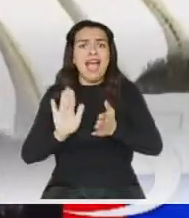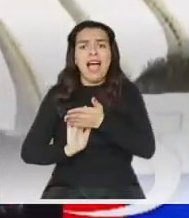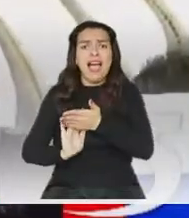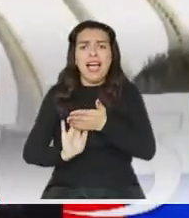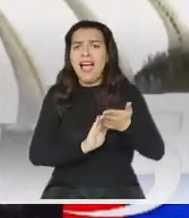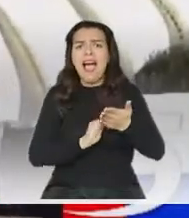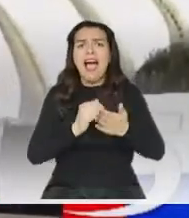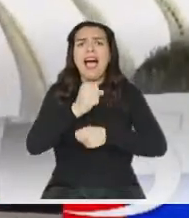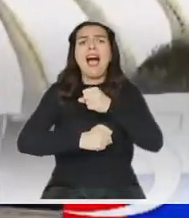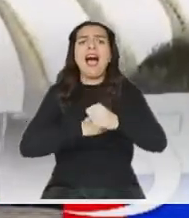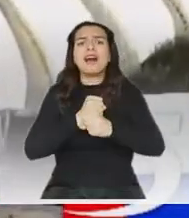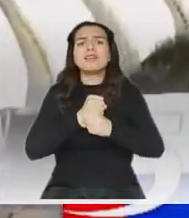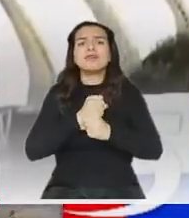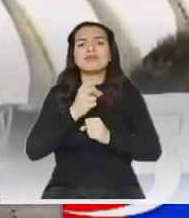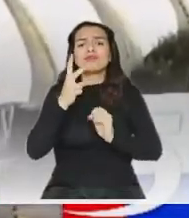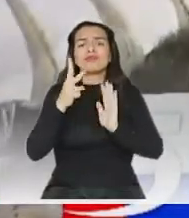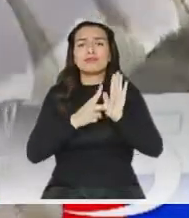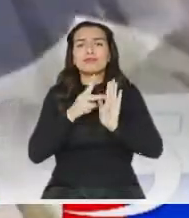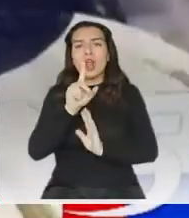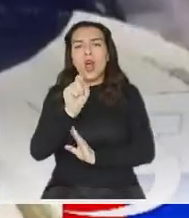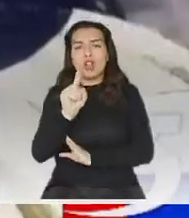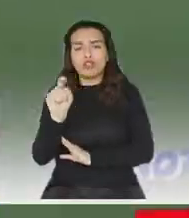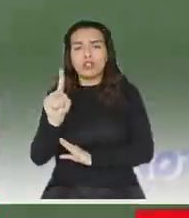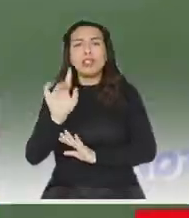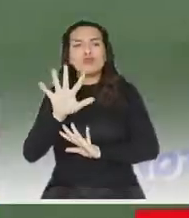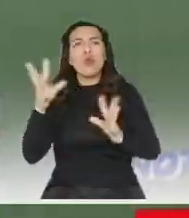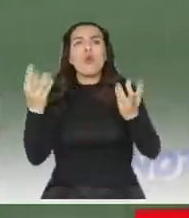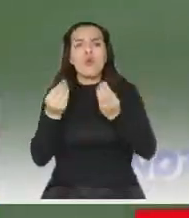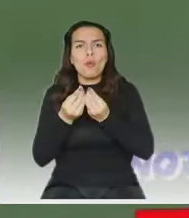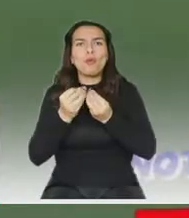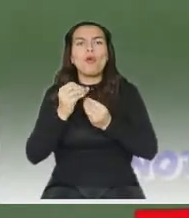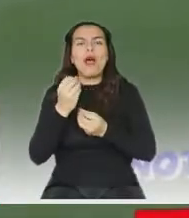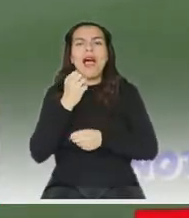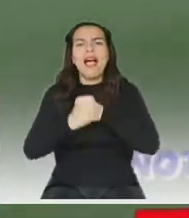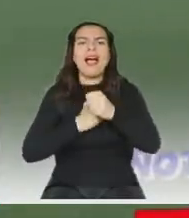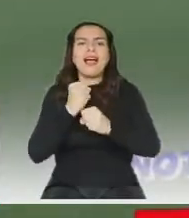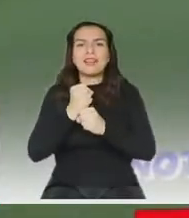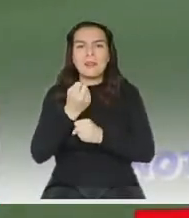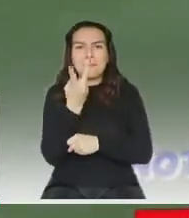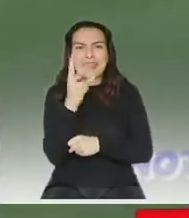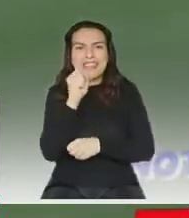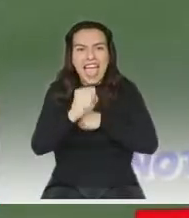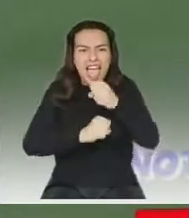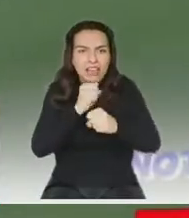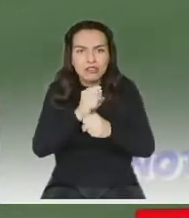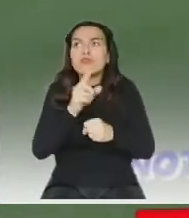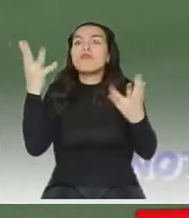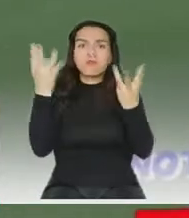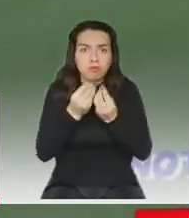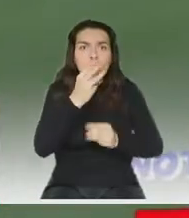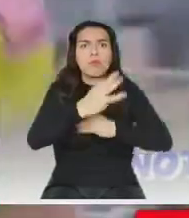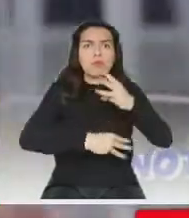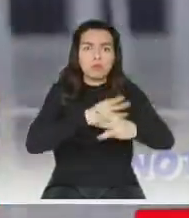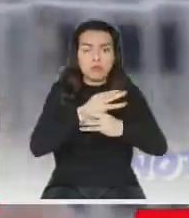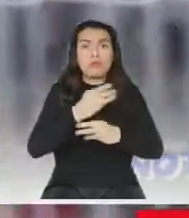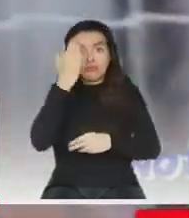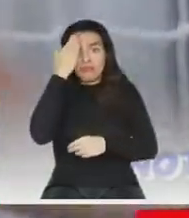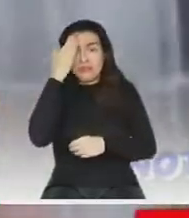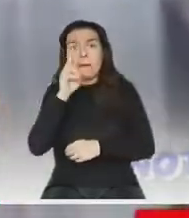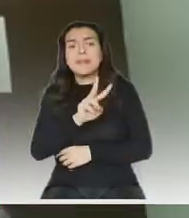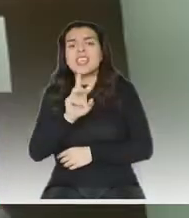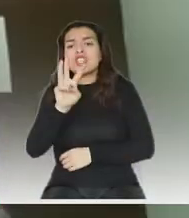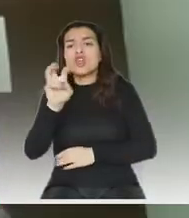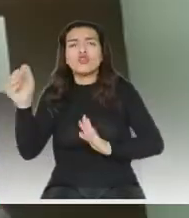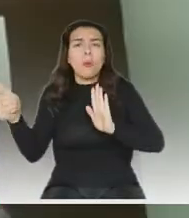2011. Y que la Liga Femenina tiene 20.600 jugadoras y un promedio de asistencia de 28.000 espectadores en las